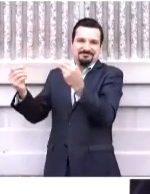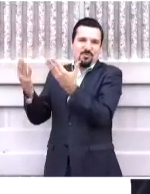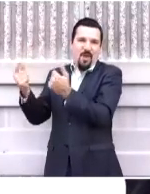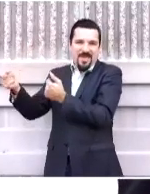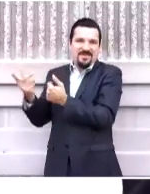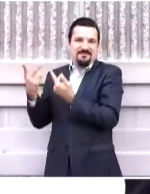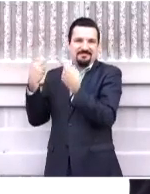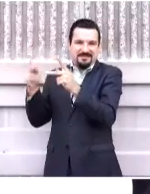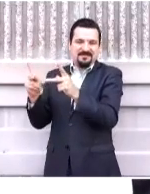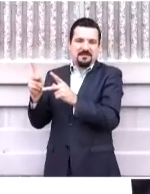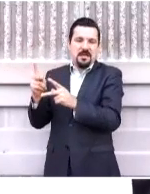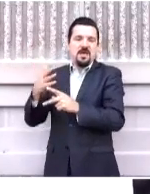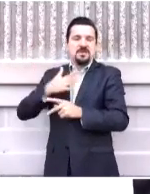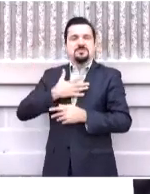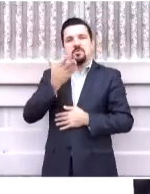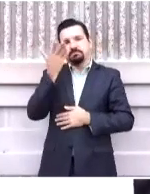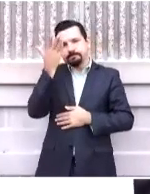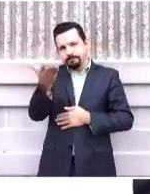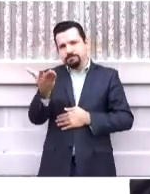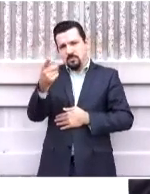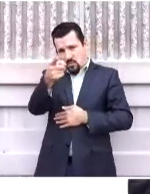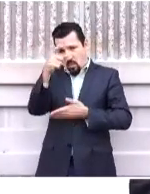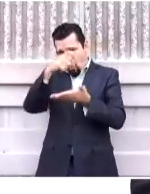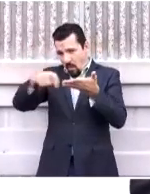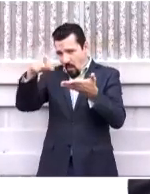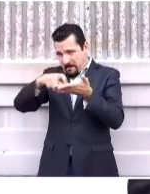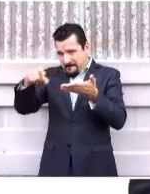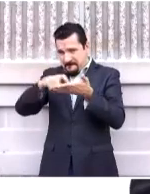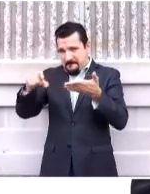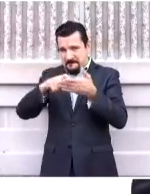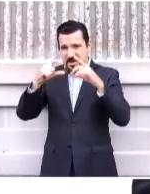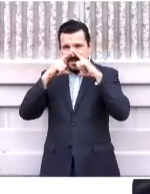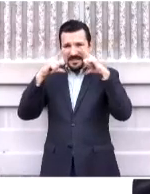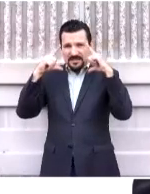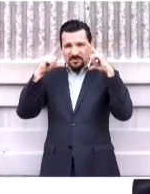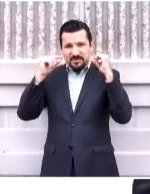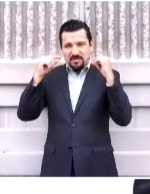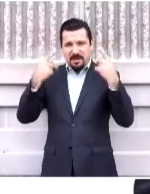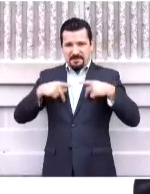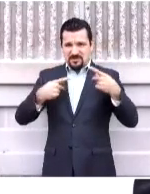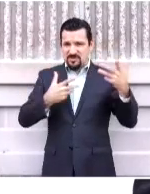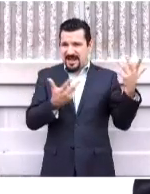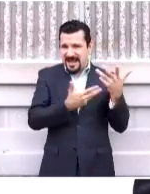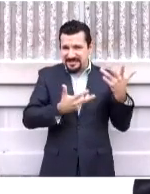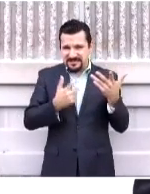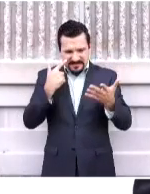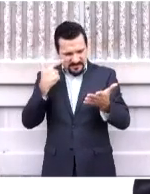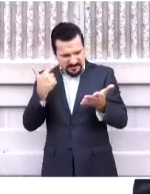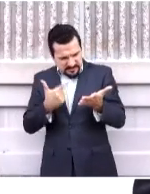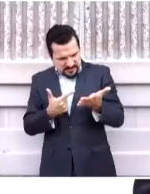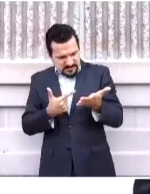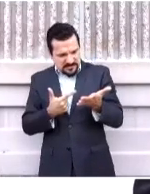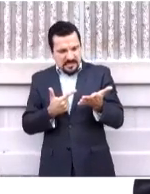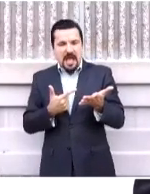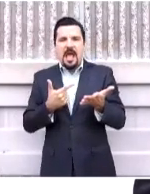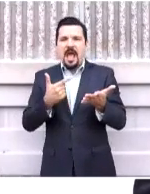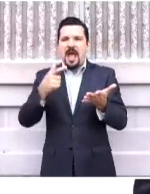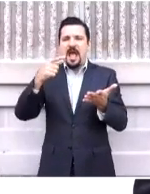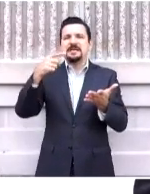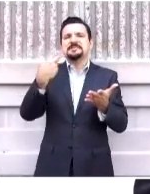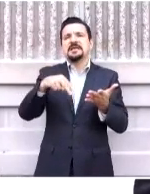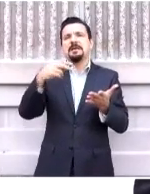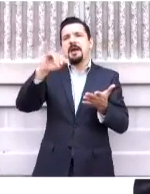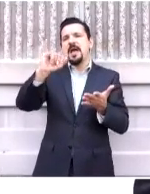puedo pedir cuando compren de este tipo de cubrebocas es que se cercioren de que sea material impermeable,